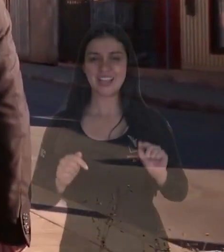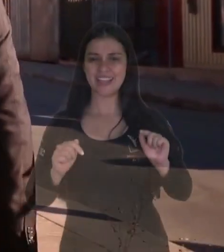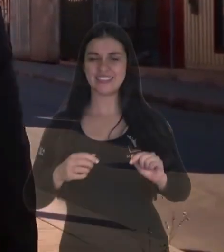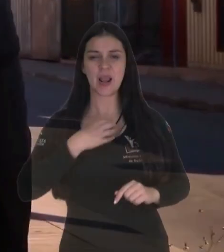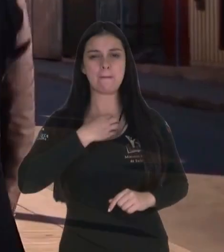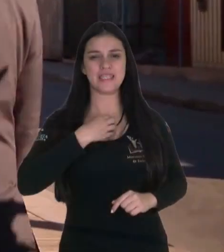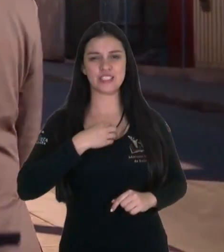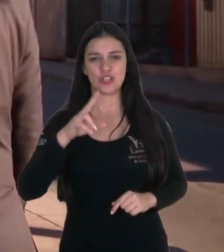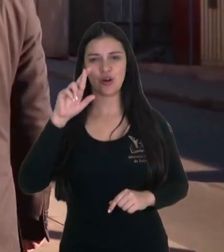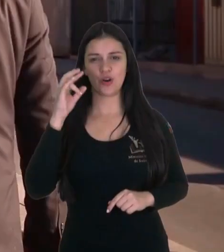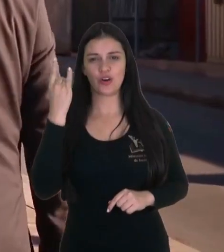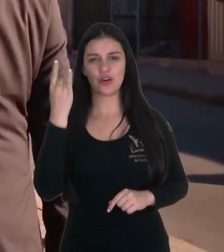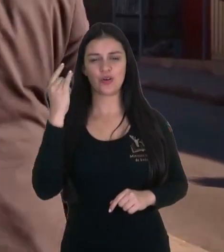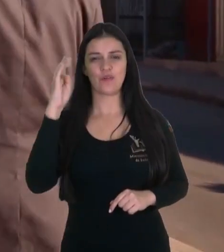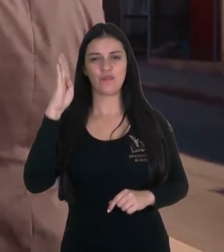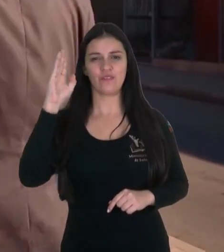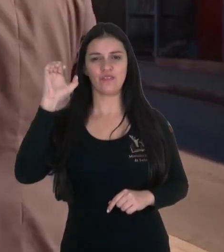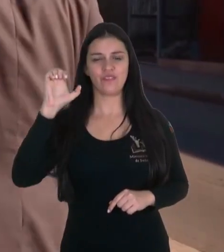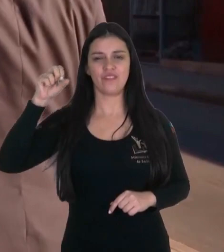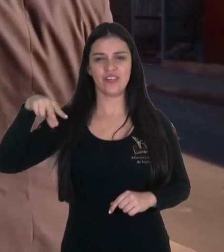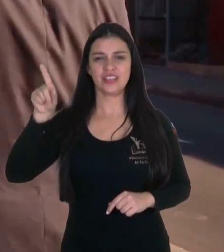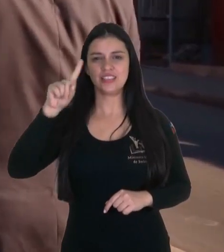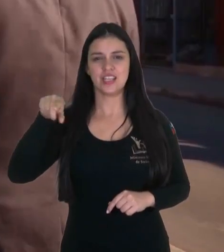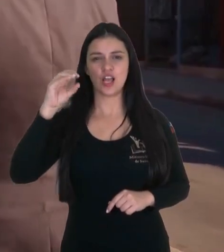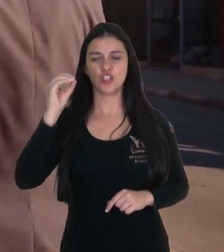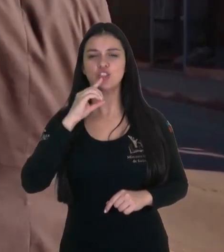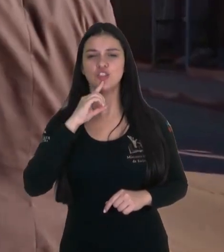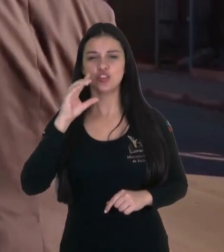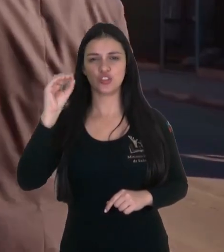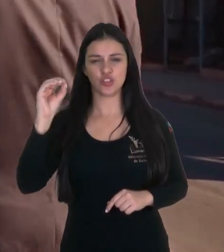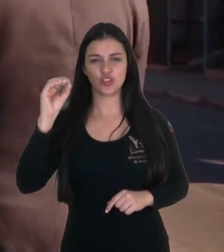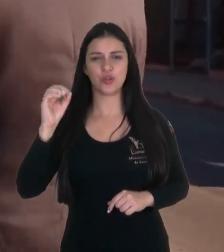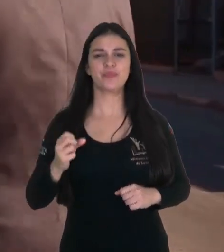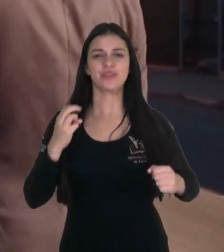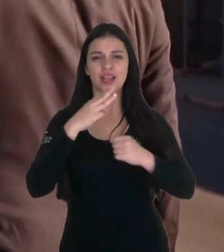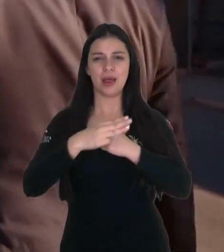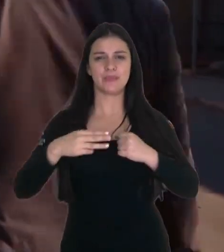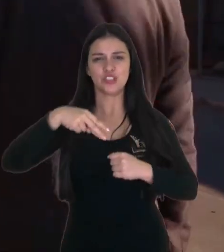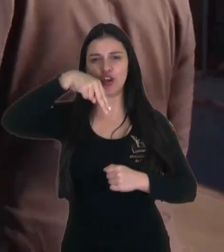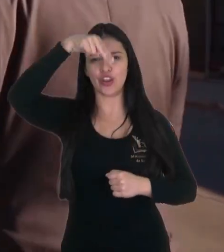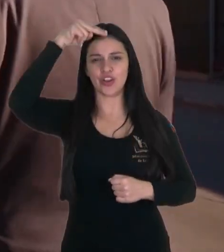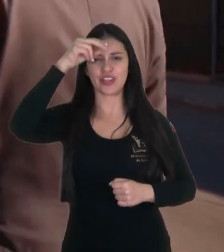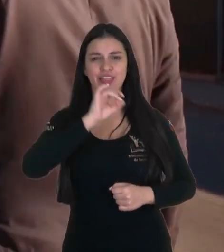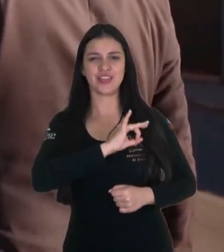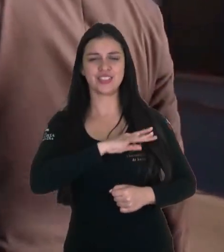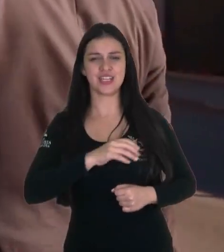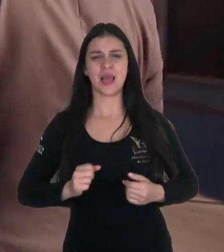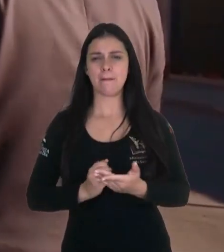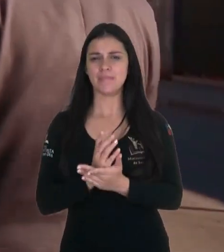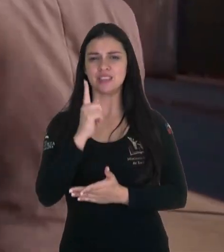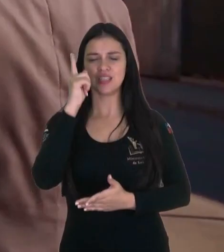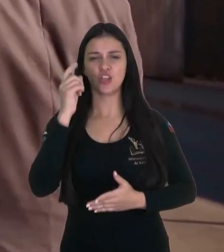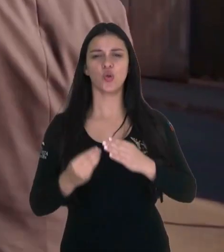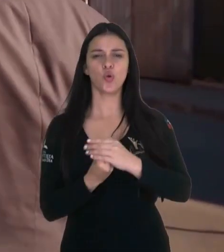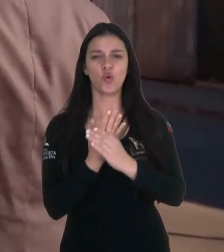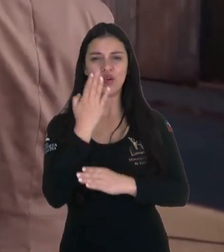Este es el pastor Rubén Soto Montaner del distrito de Chañaral de la Misión Norte de Chile, iniciando un nuevo día